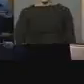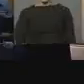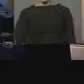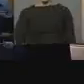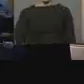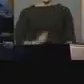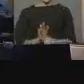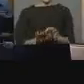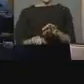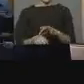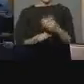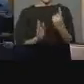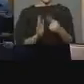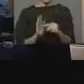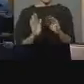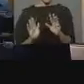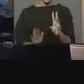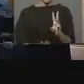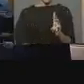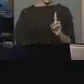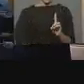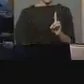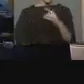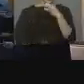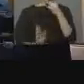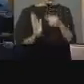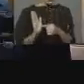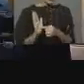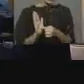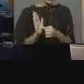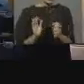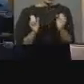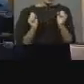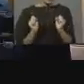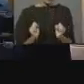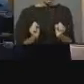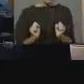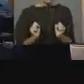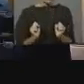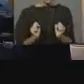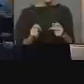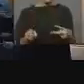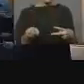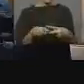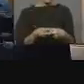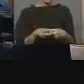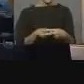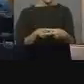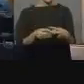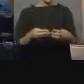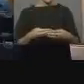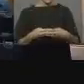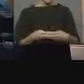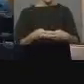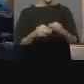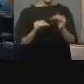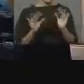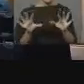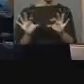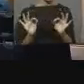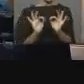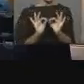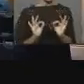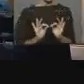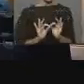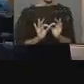Código Sanitario del año 1931 se contemplaba la posibilidad de practicar la interrupción de embarazo en casos específicos